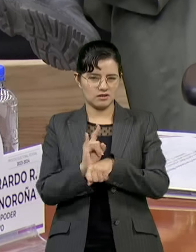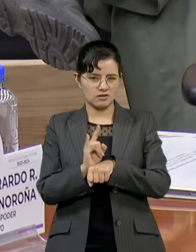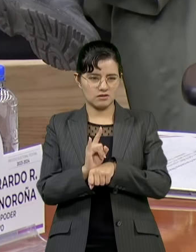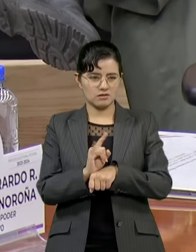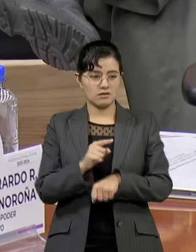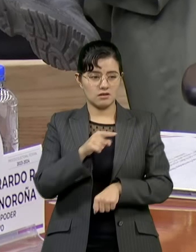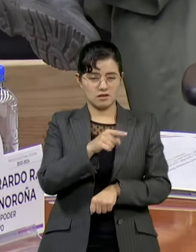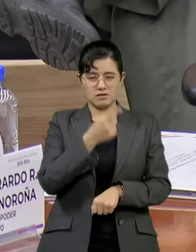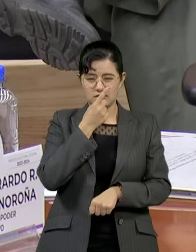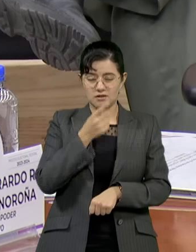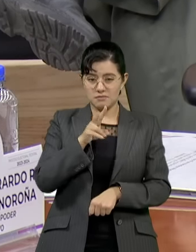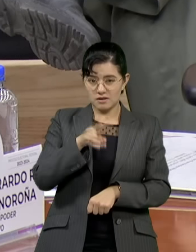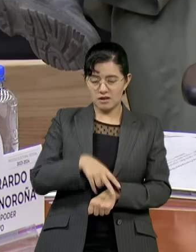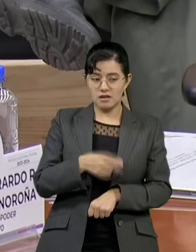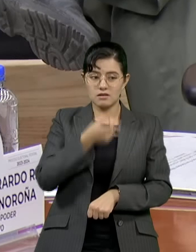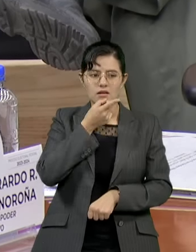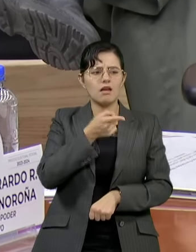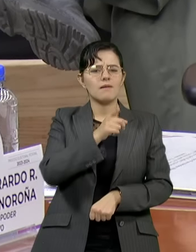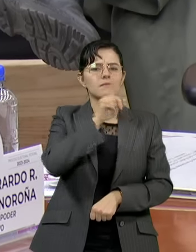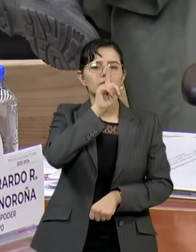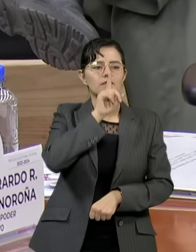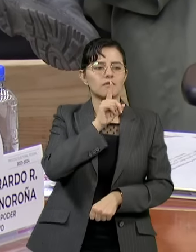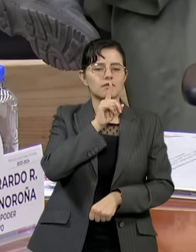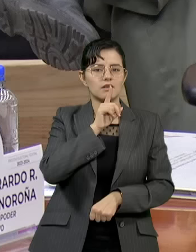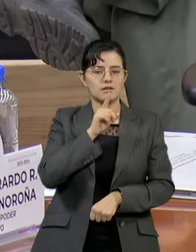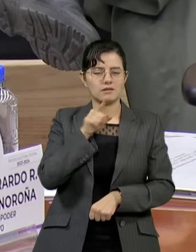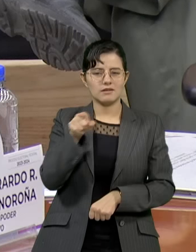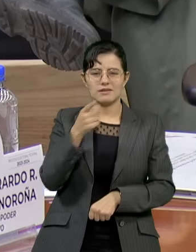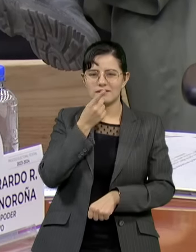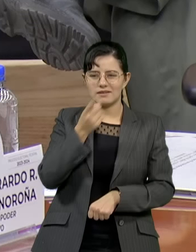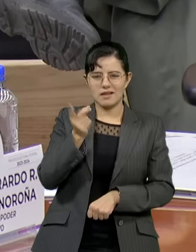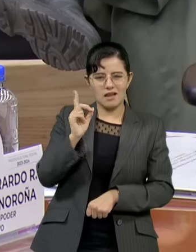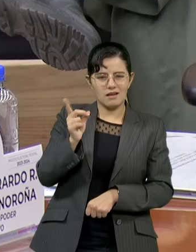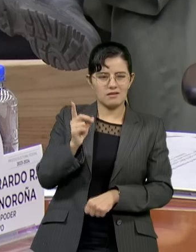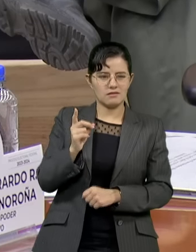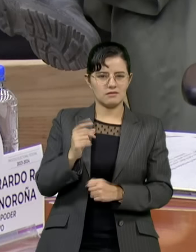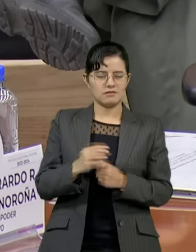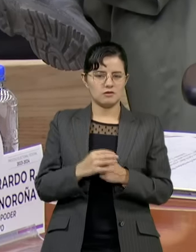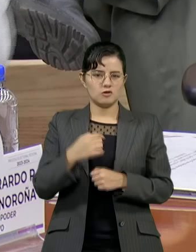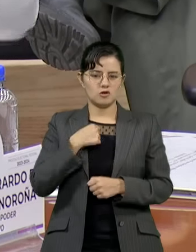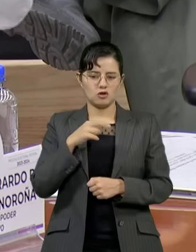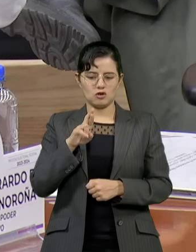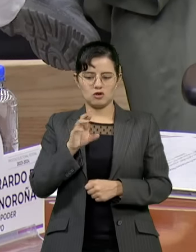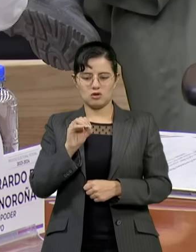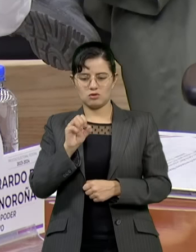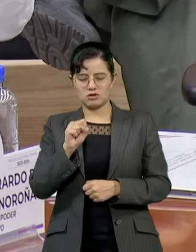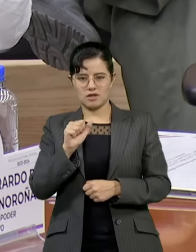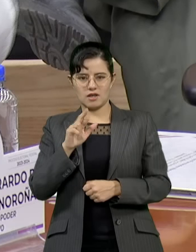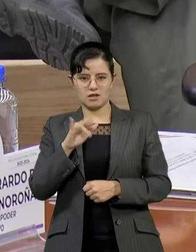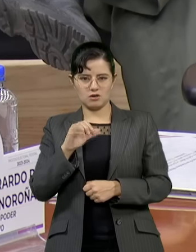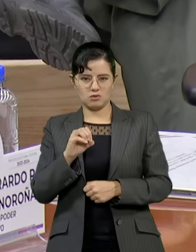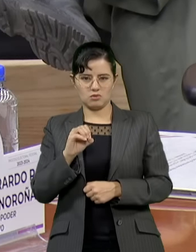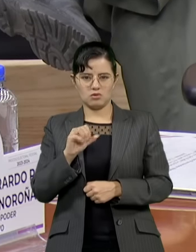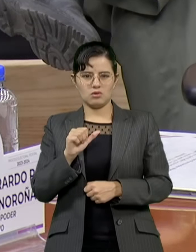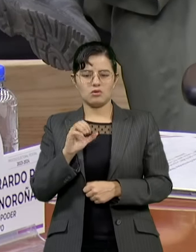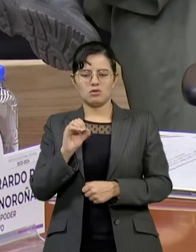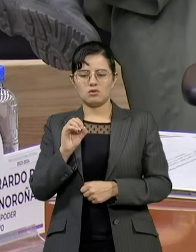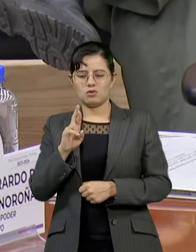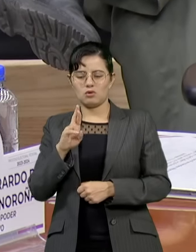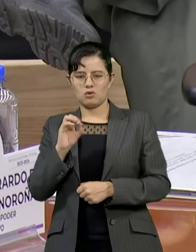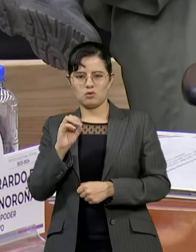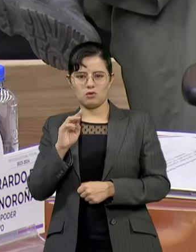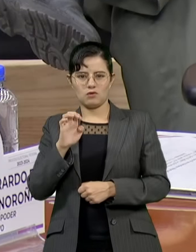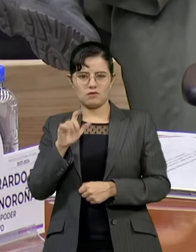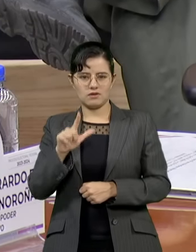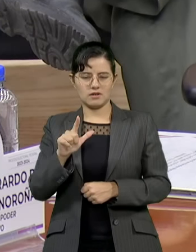injurias y a los señalamientos yo a Rosario Robles le dije que corrupta violencia política de género fue